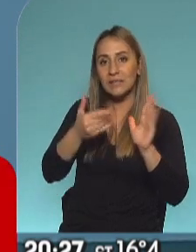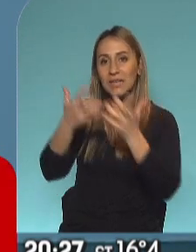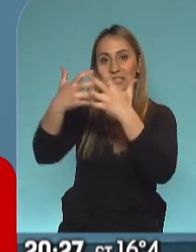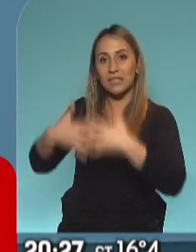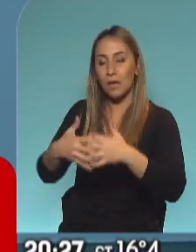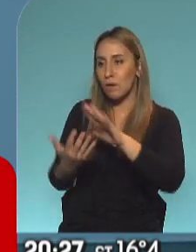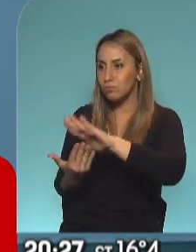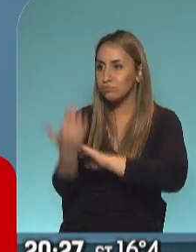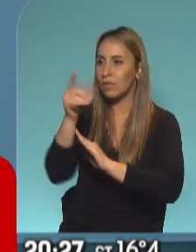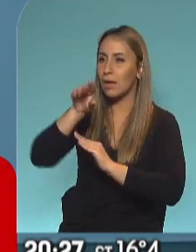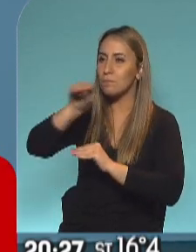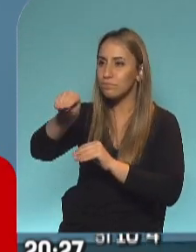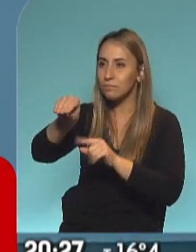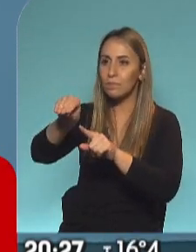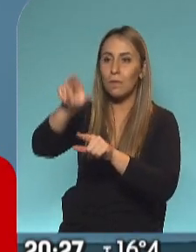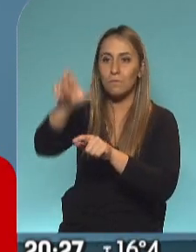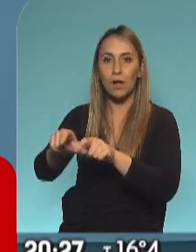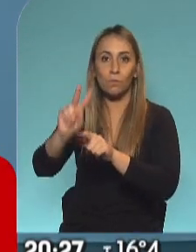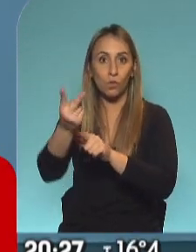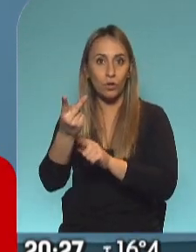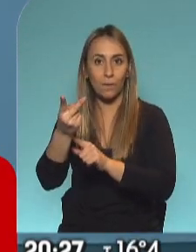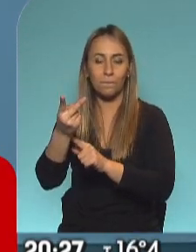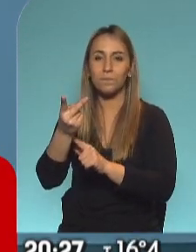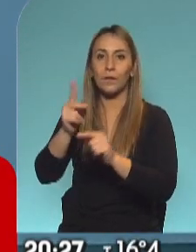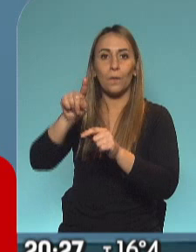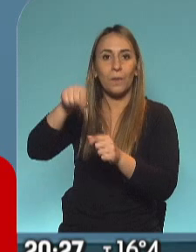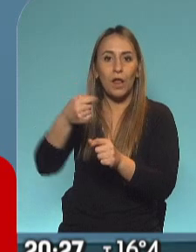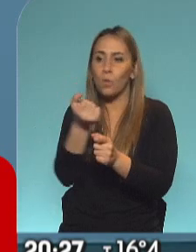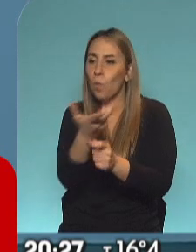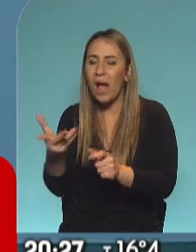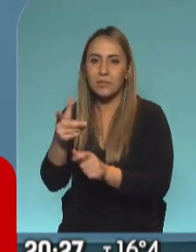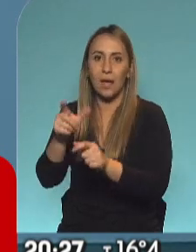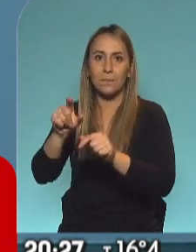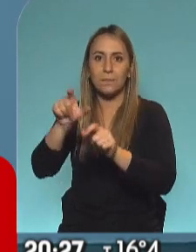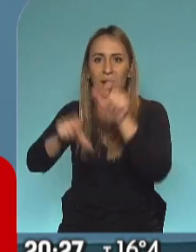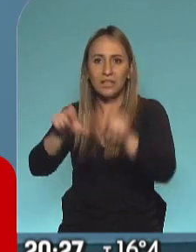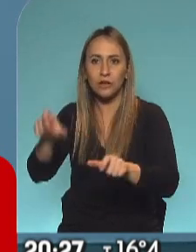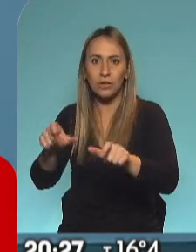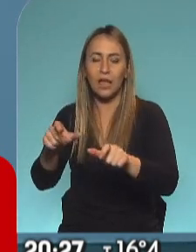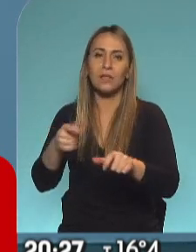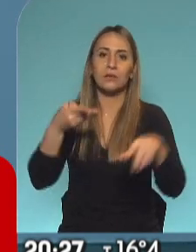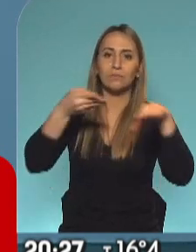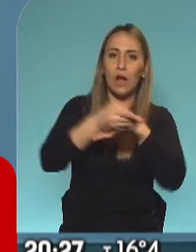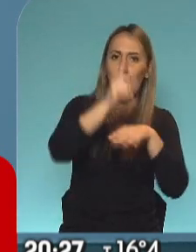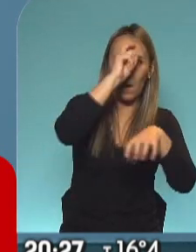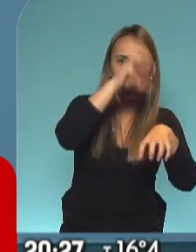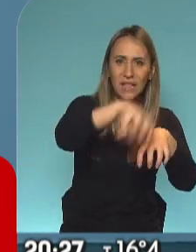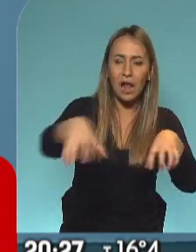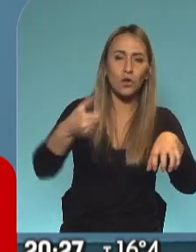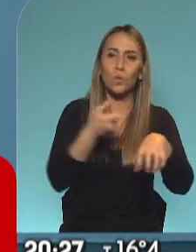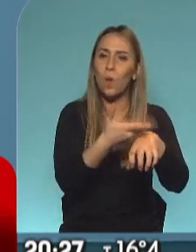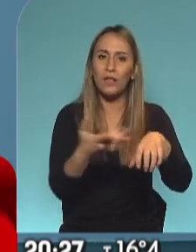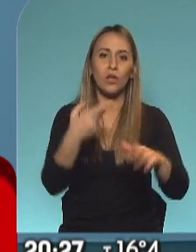sistema absolutamente fehaciente de cuántos son los pacientes que pasan por el sistema de salud y cuántos egresan